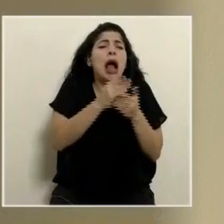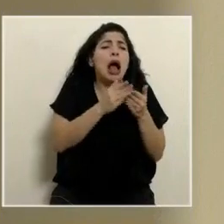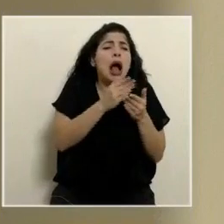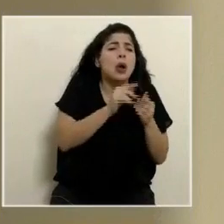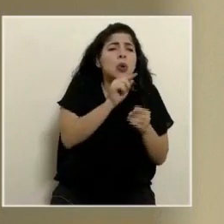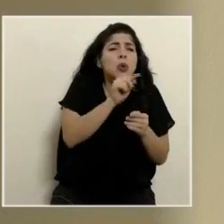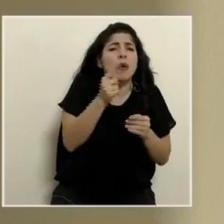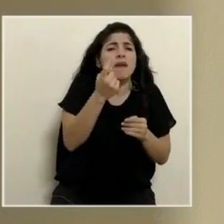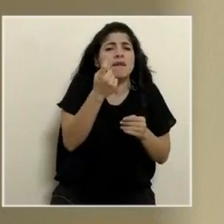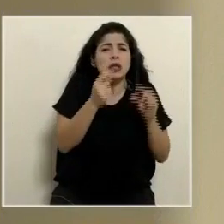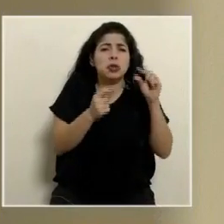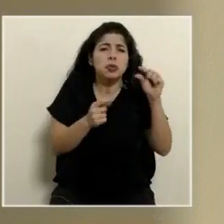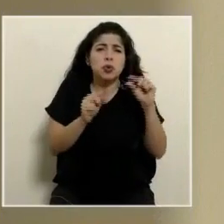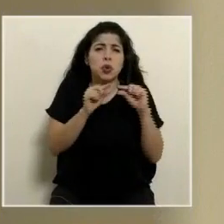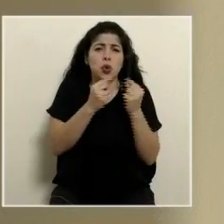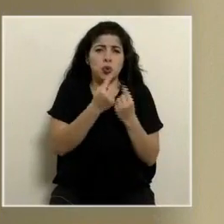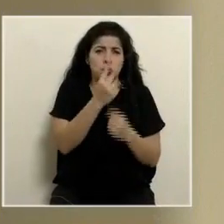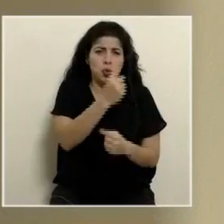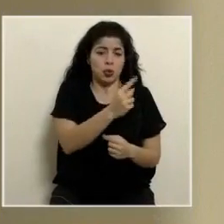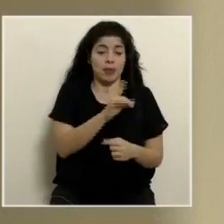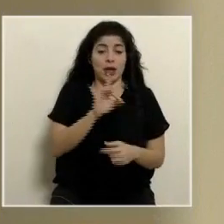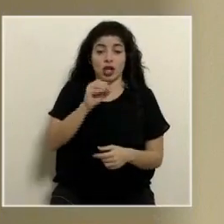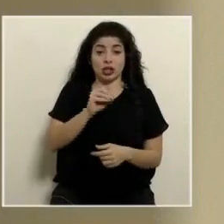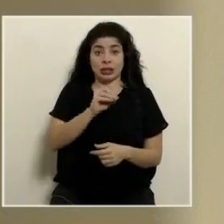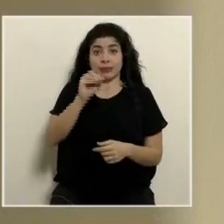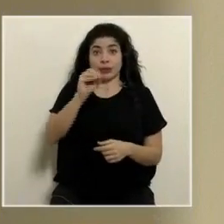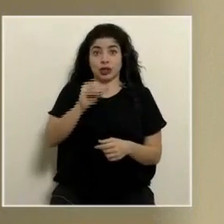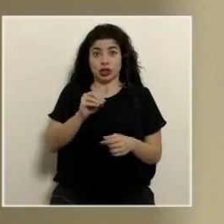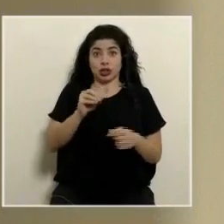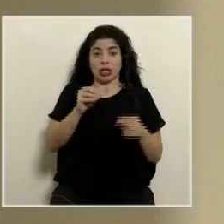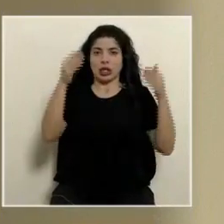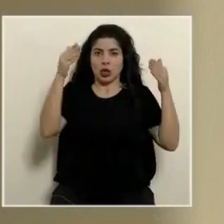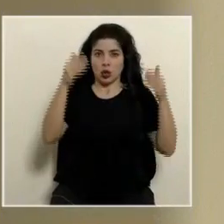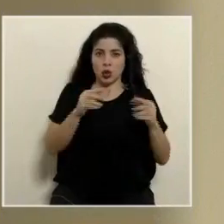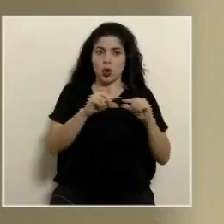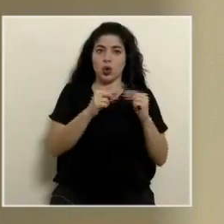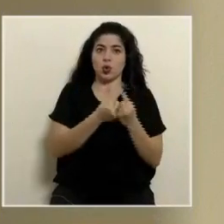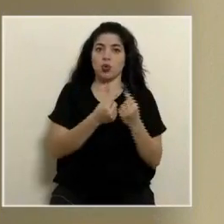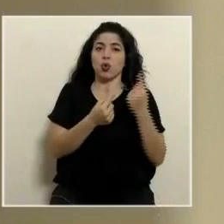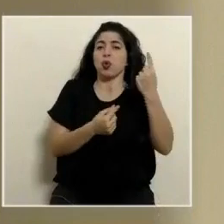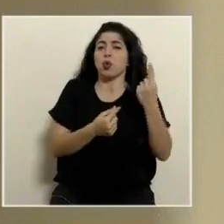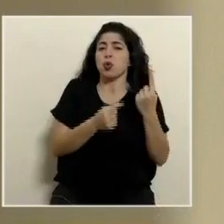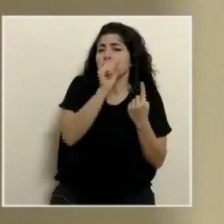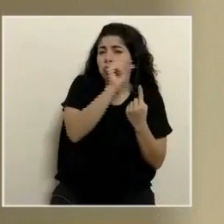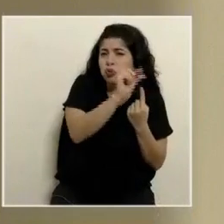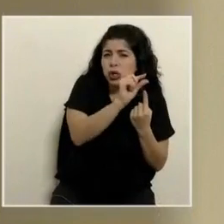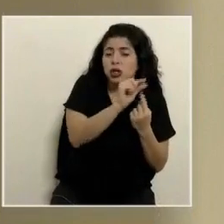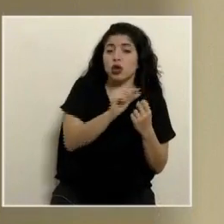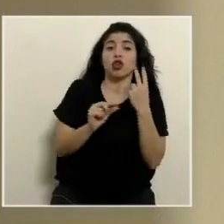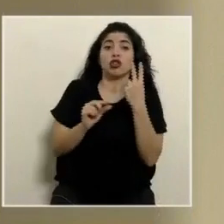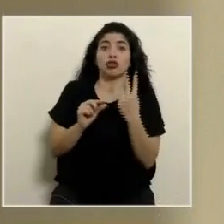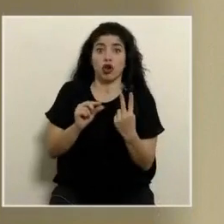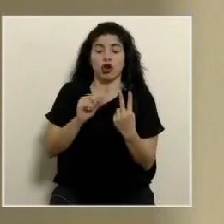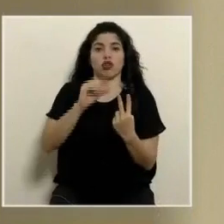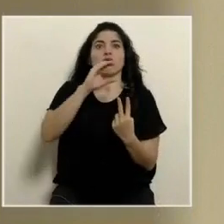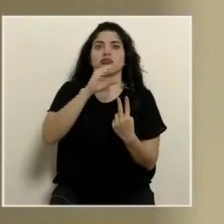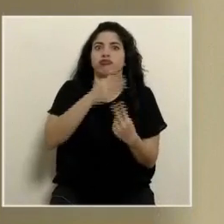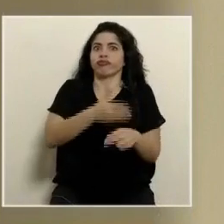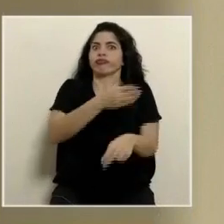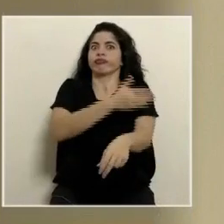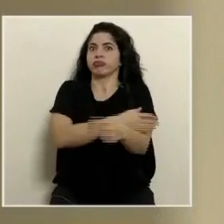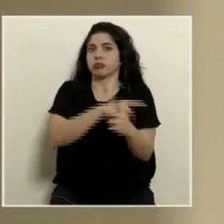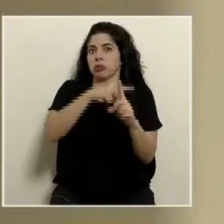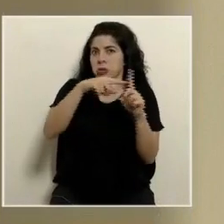casos específicos y ese 80% entonces irá a grupo 1, de lo que queda poquito, también 2, que ya va bastante